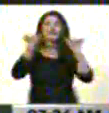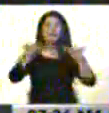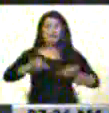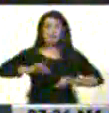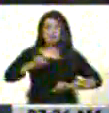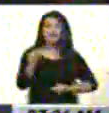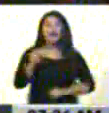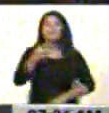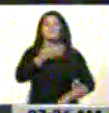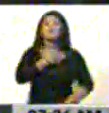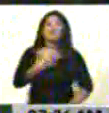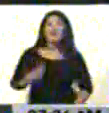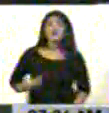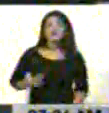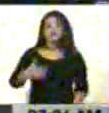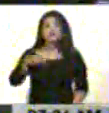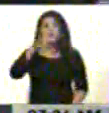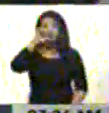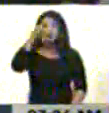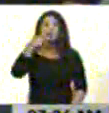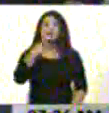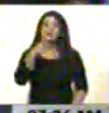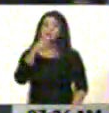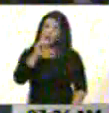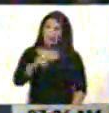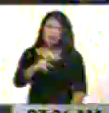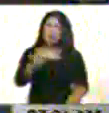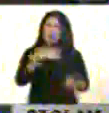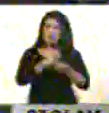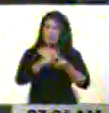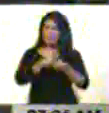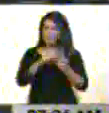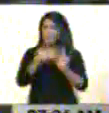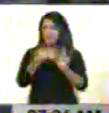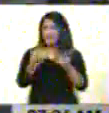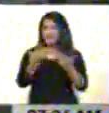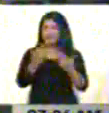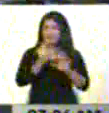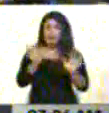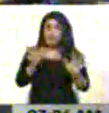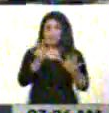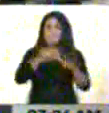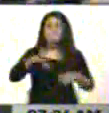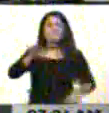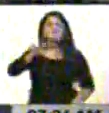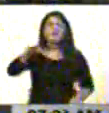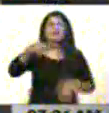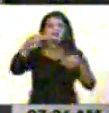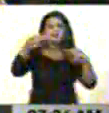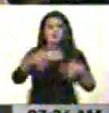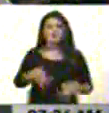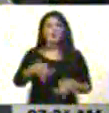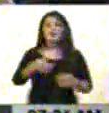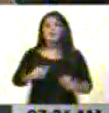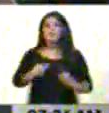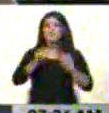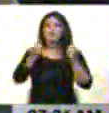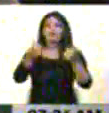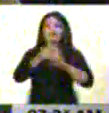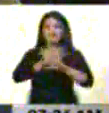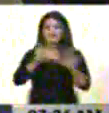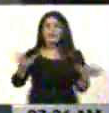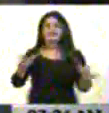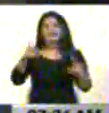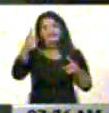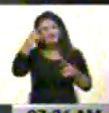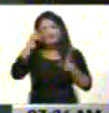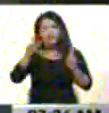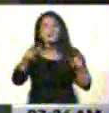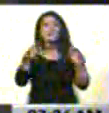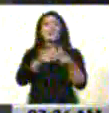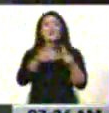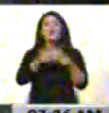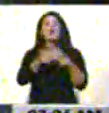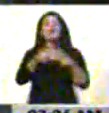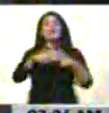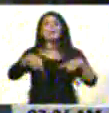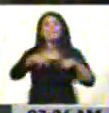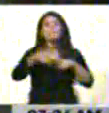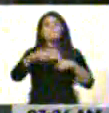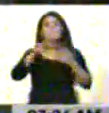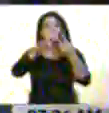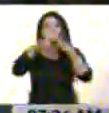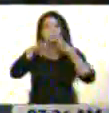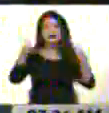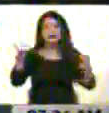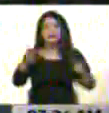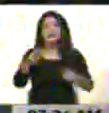dijo, vamos como una línea de esas 6 a patria segura, vamos a reactivar los cuadrantes de paz. Elevemos